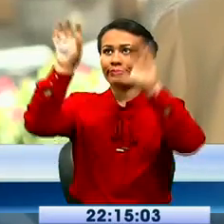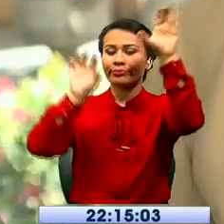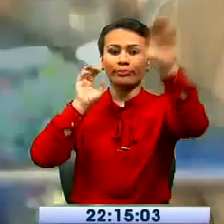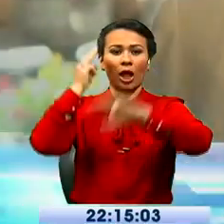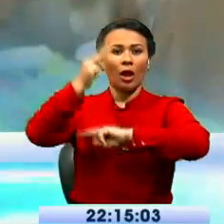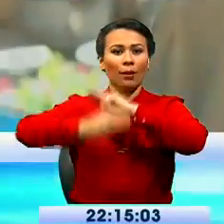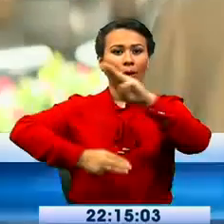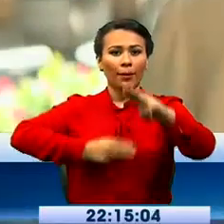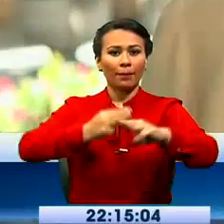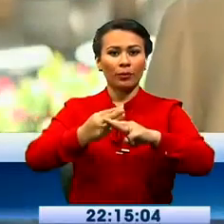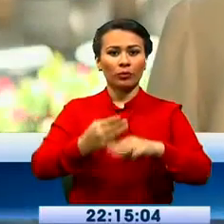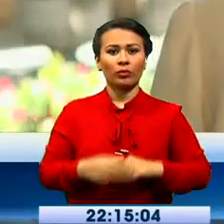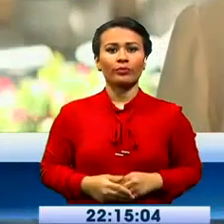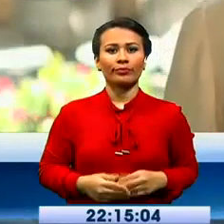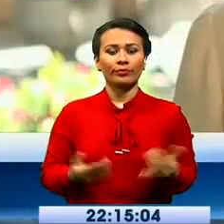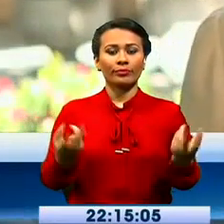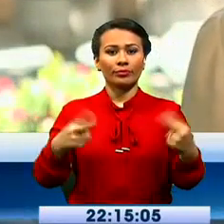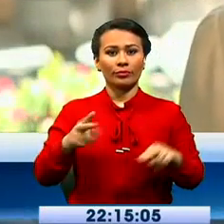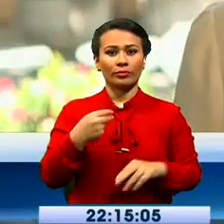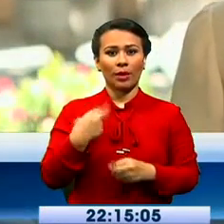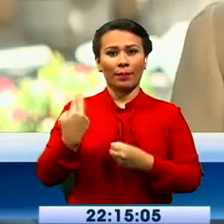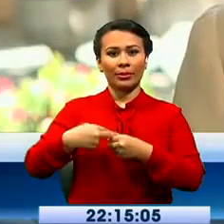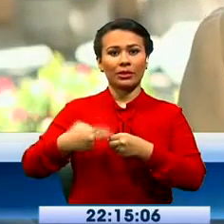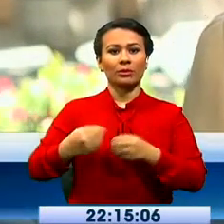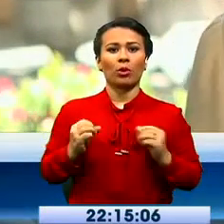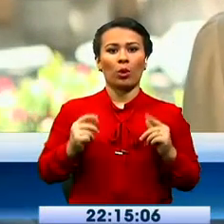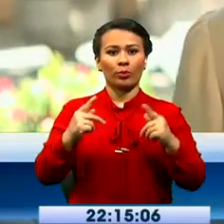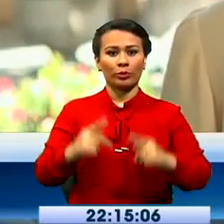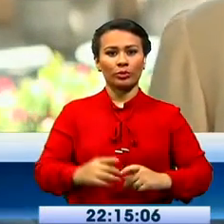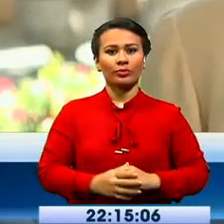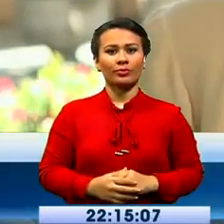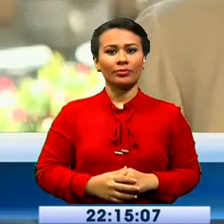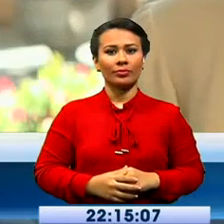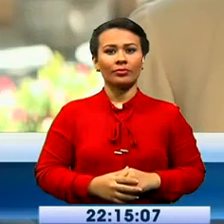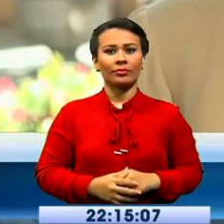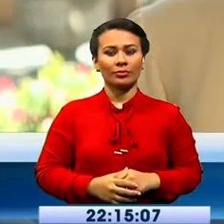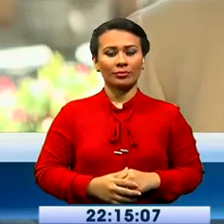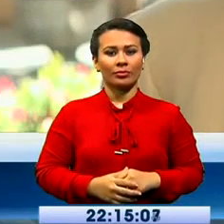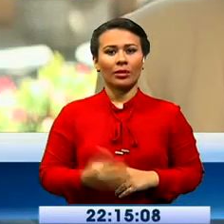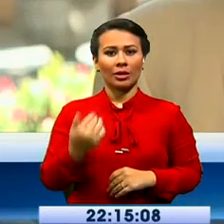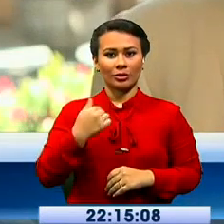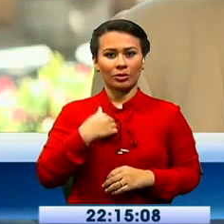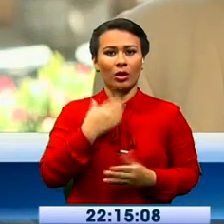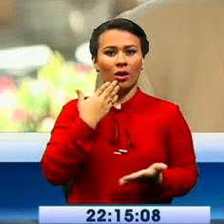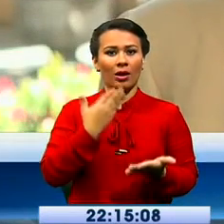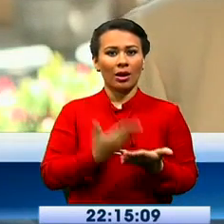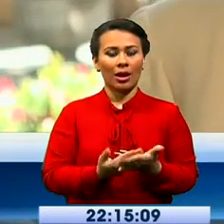mundo en que tuve pues oportunidad de estar gracias